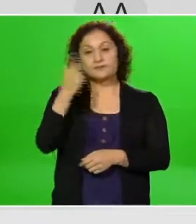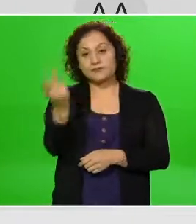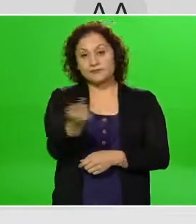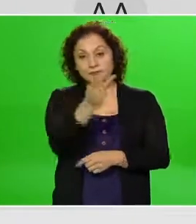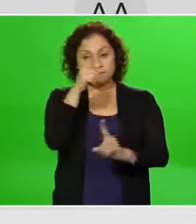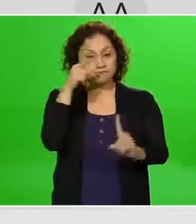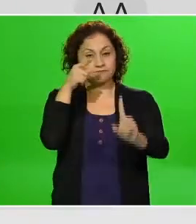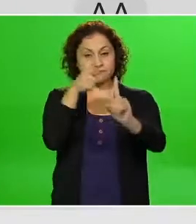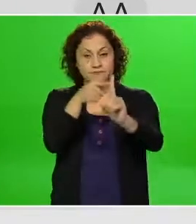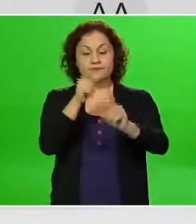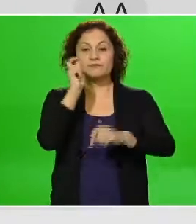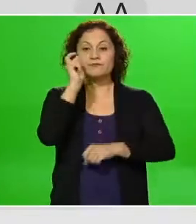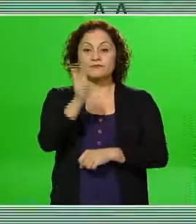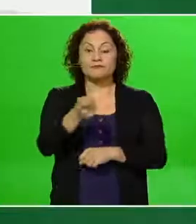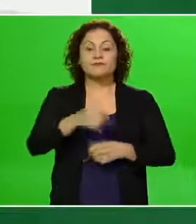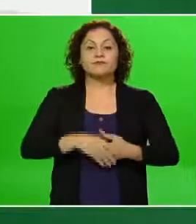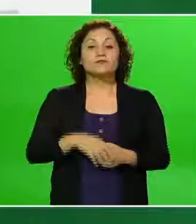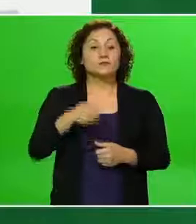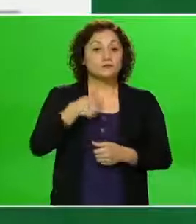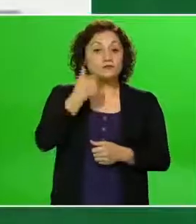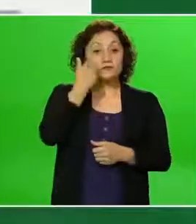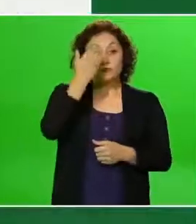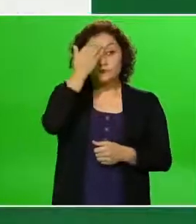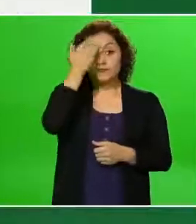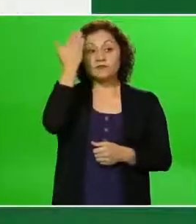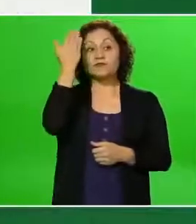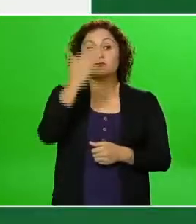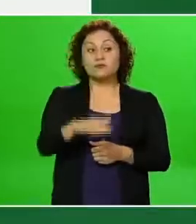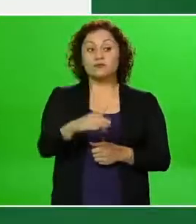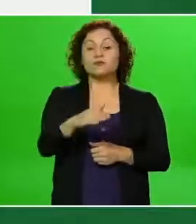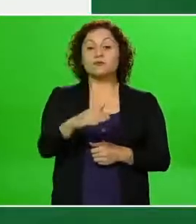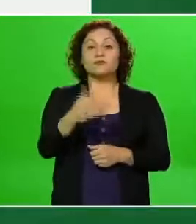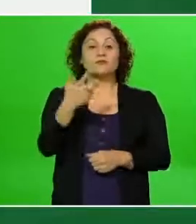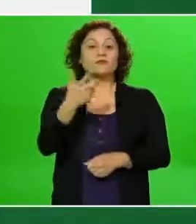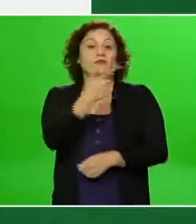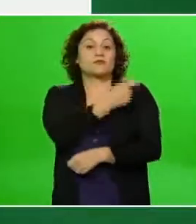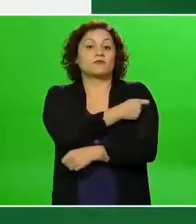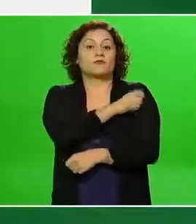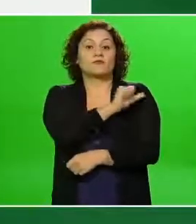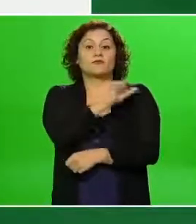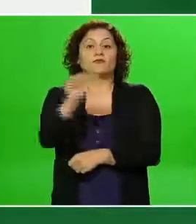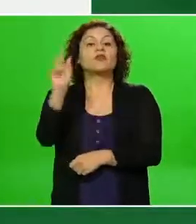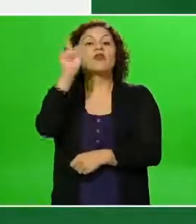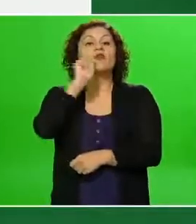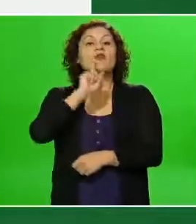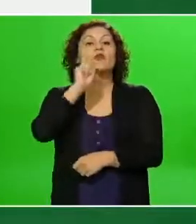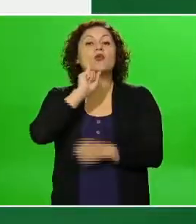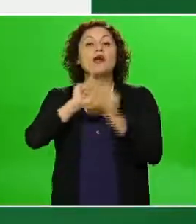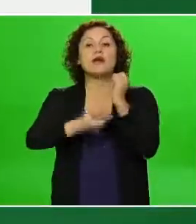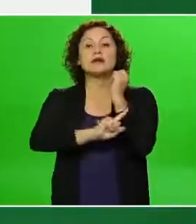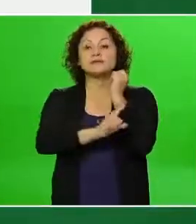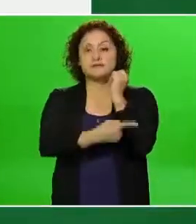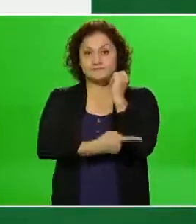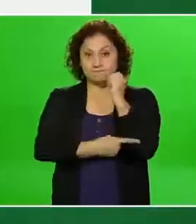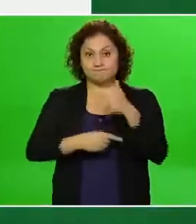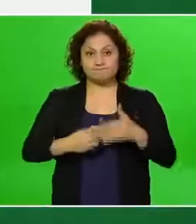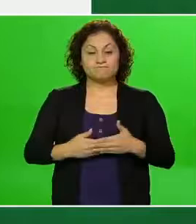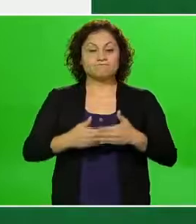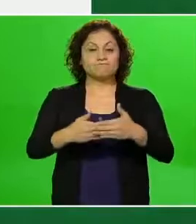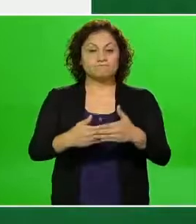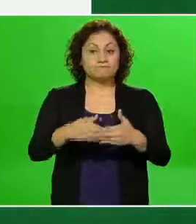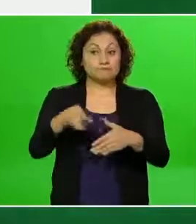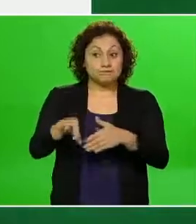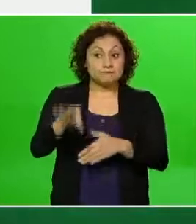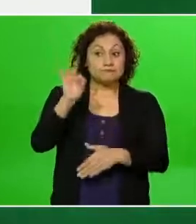puntual, más o menos ver cómo va, en este caso, la vacunación en mujeres embarazadas y si han registrado algún ESAVI